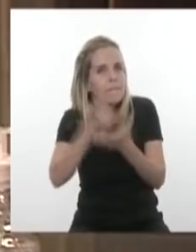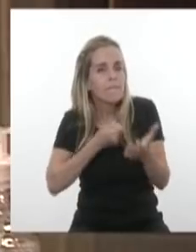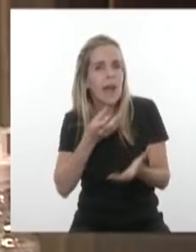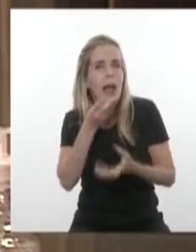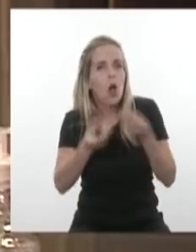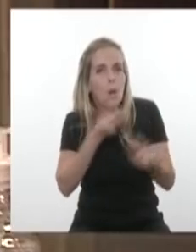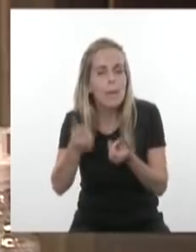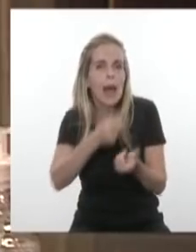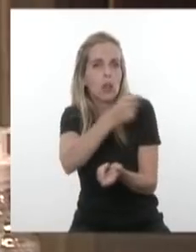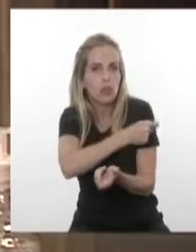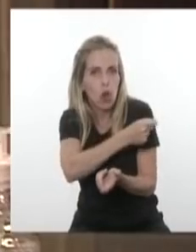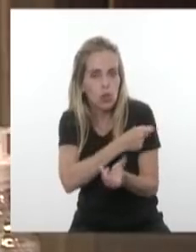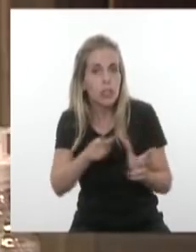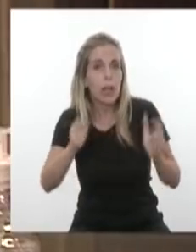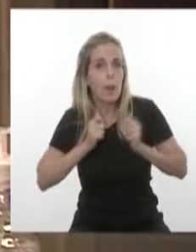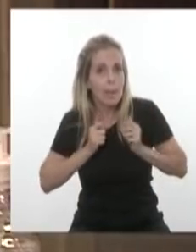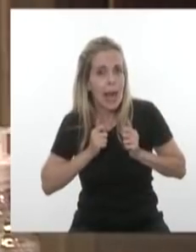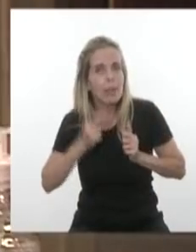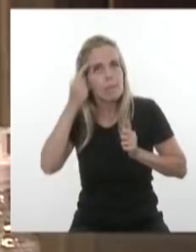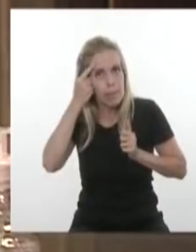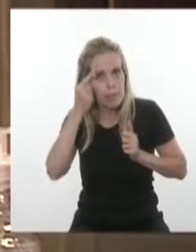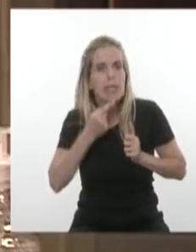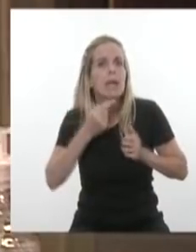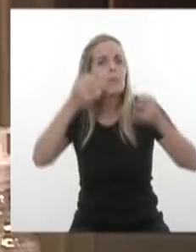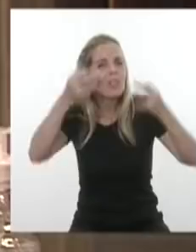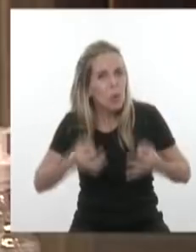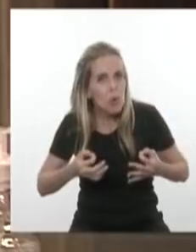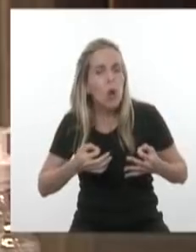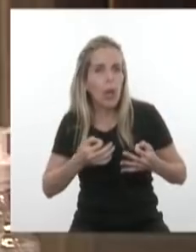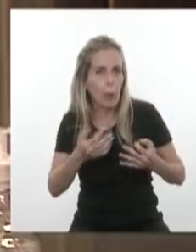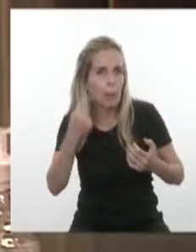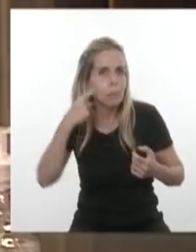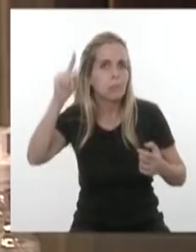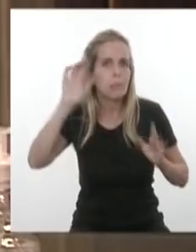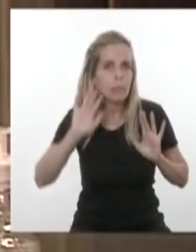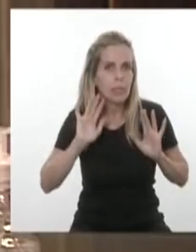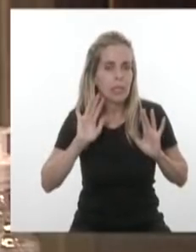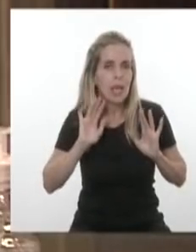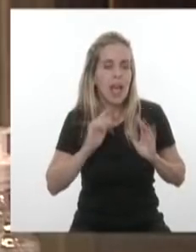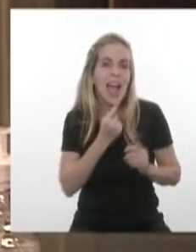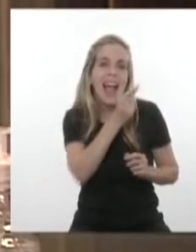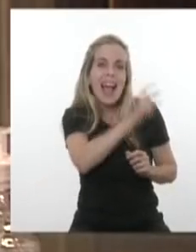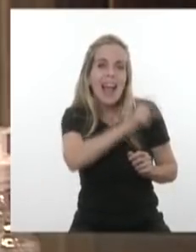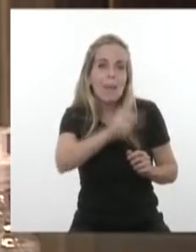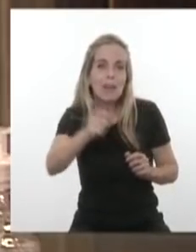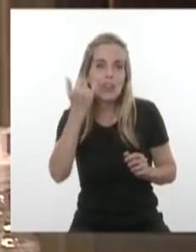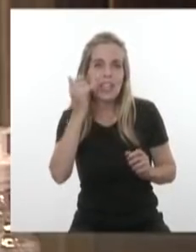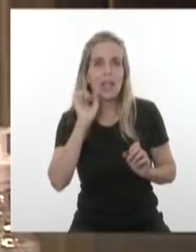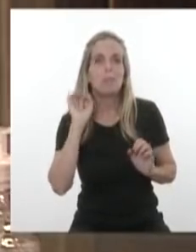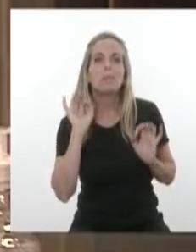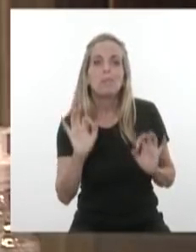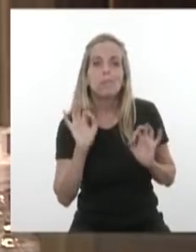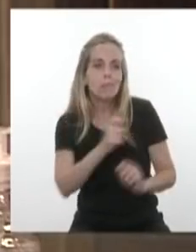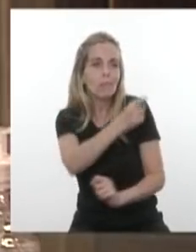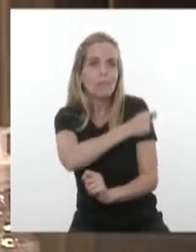y somos muy optimistas en que vamos a lograrlo detrás de cada persona vacunada les puedo asegurar que hubo